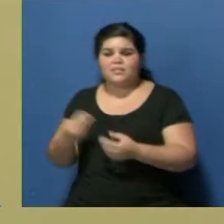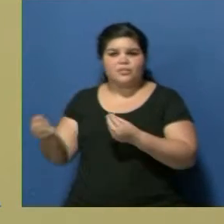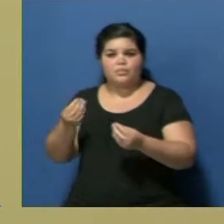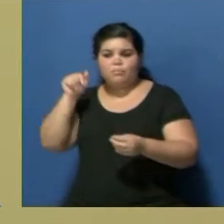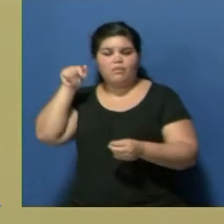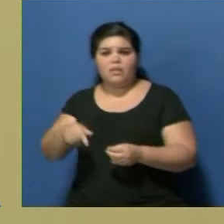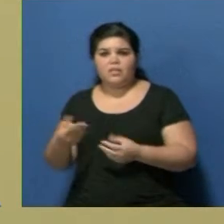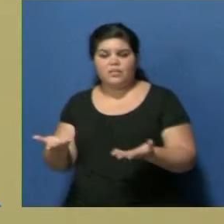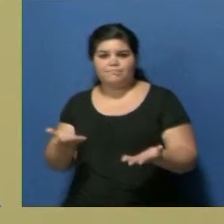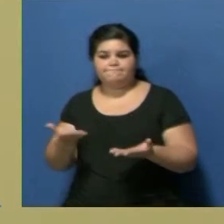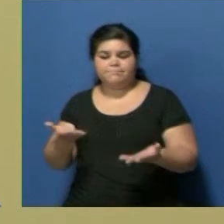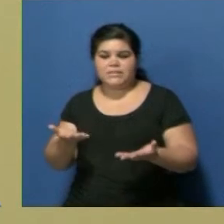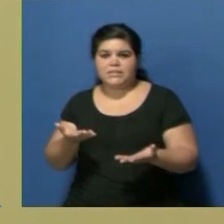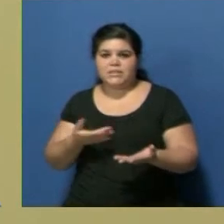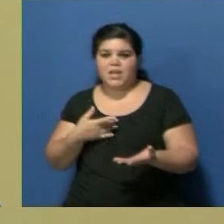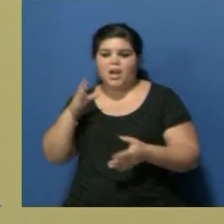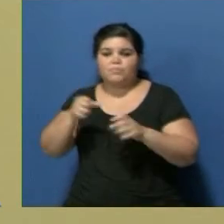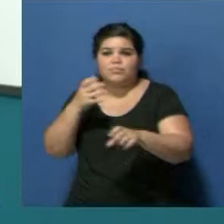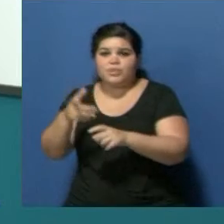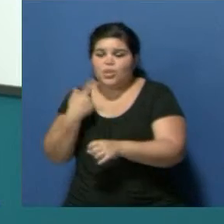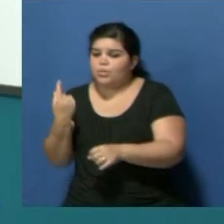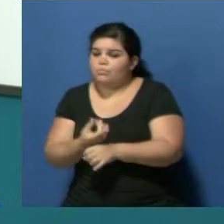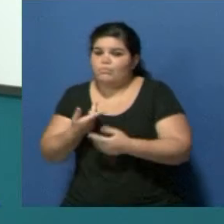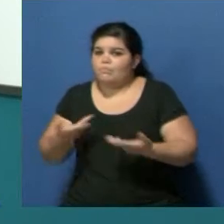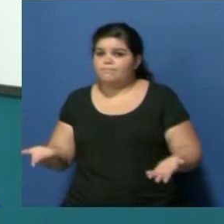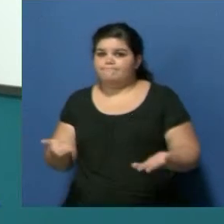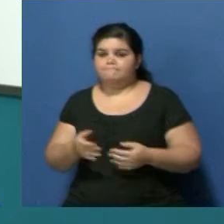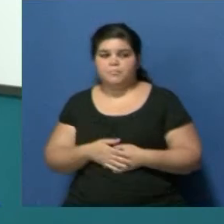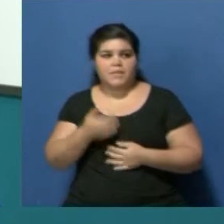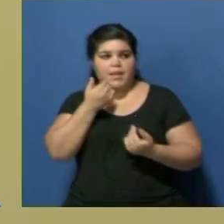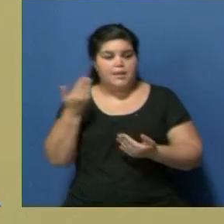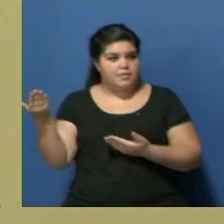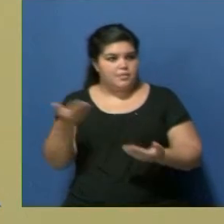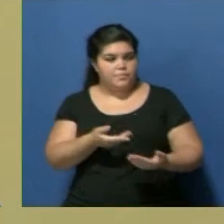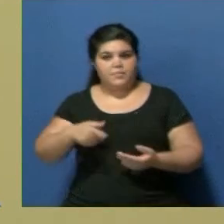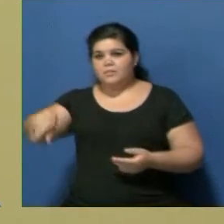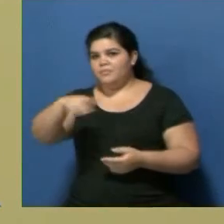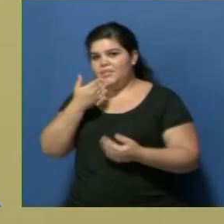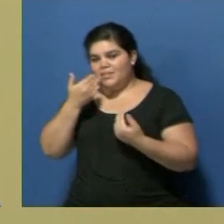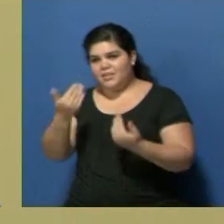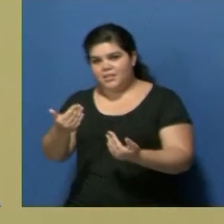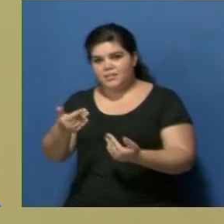también que no está bueno. No está bueno que pase. Te agradecemos mucho la presencia. Chicos, a